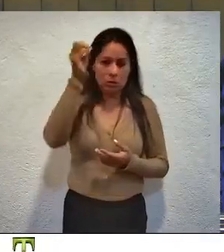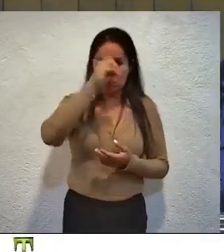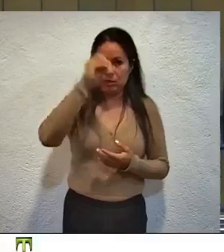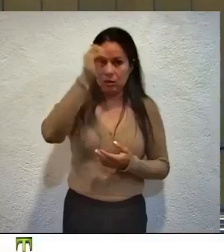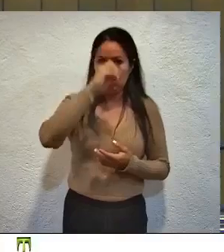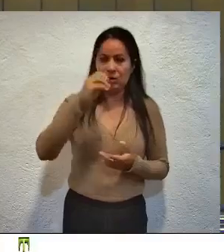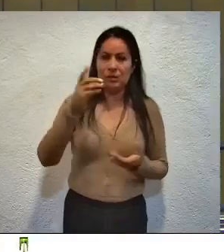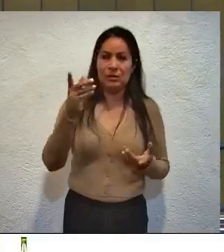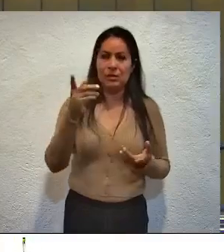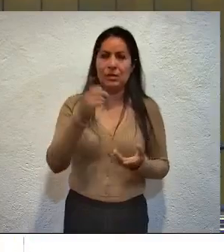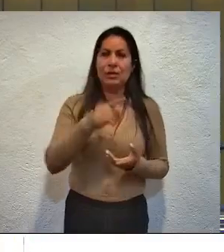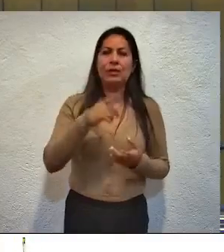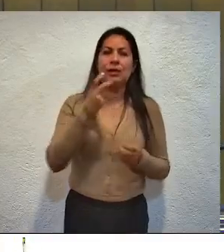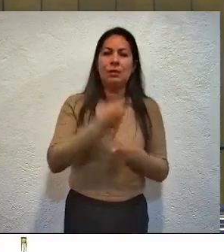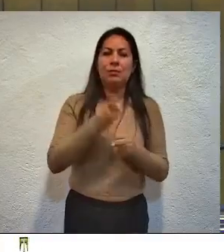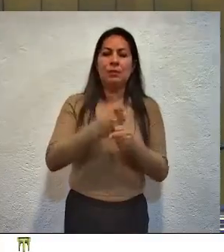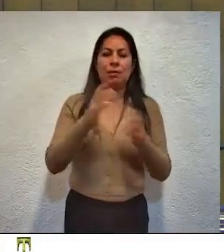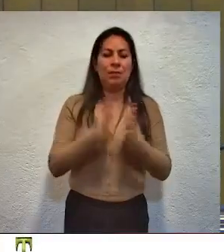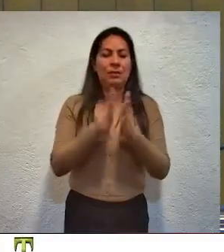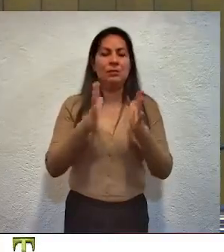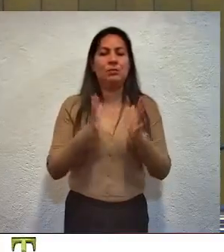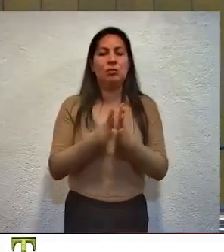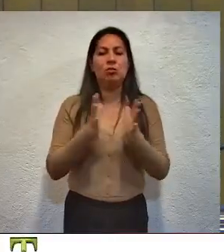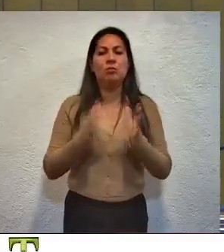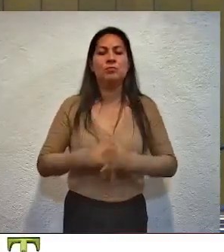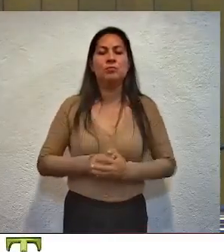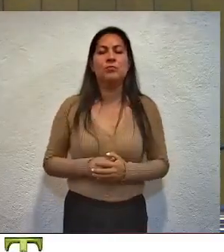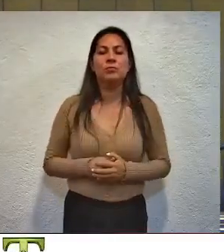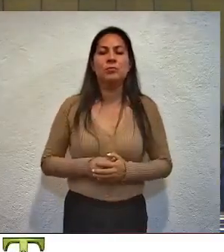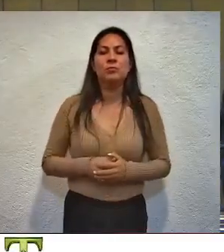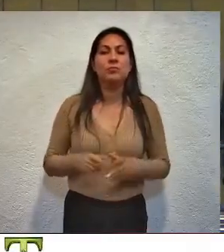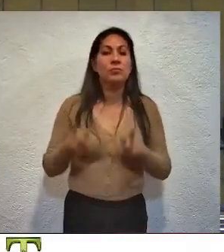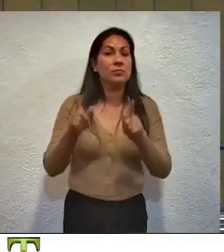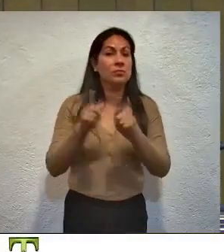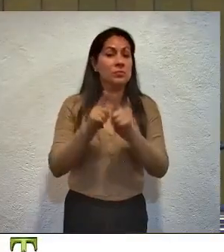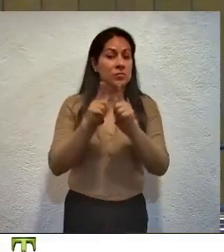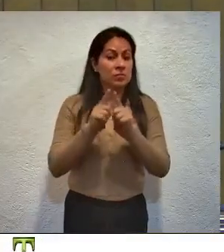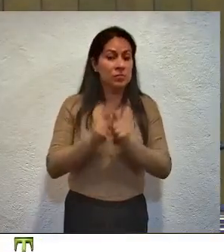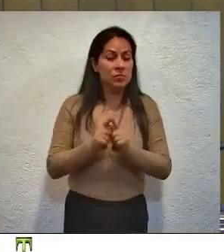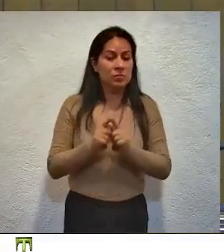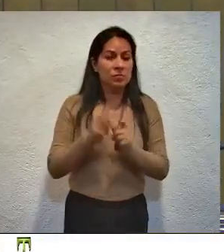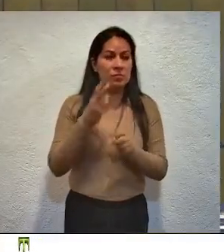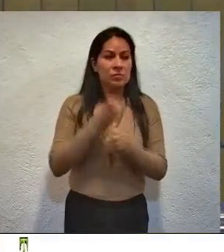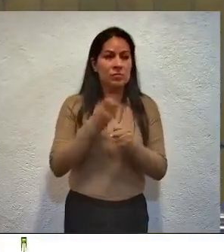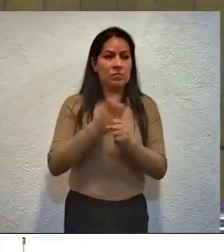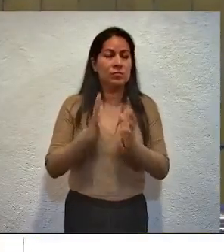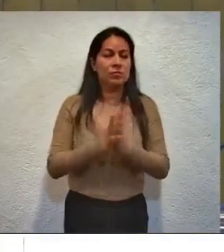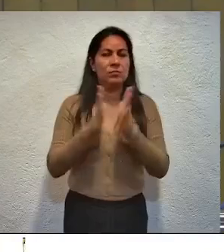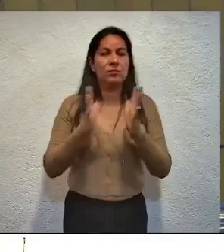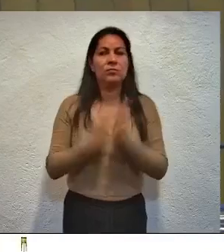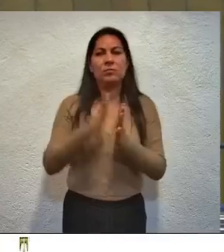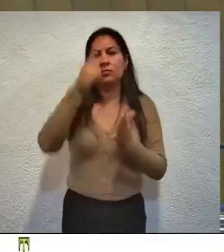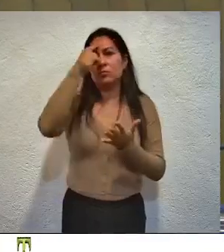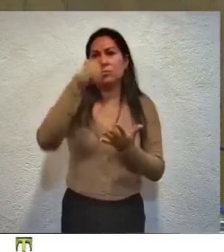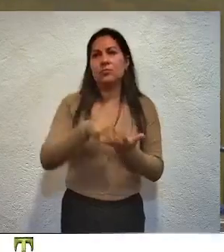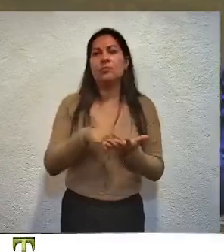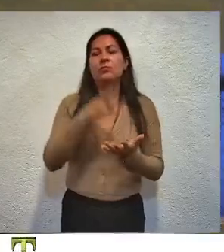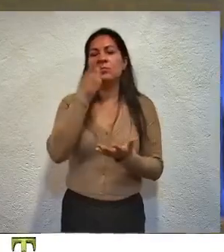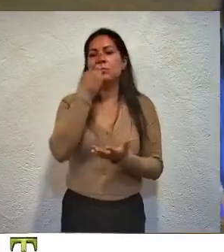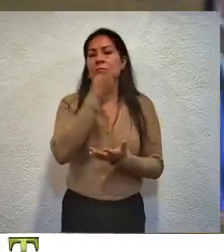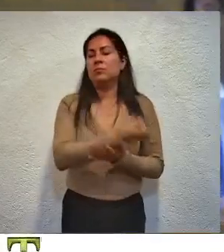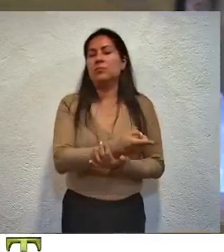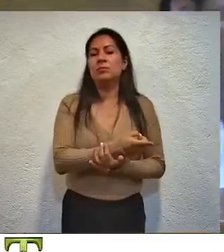comentarios de esta primera ronda, nada más seré breve en esta segunda intervención para decir